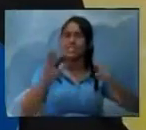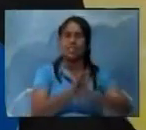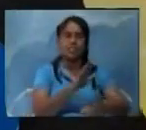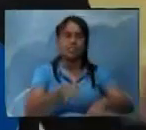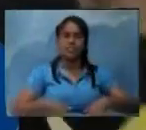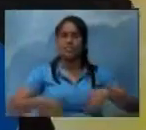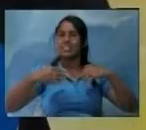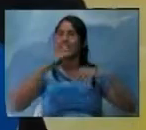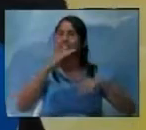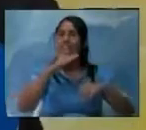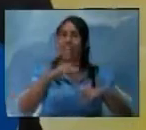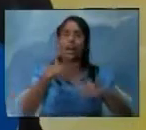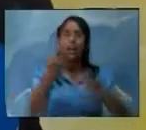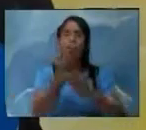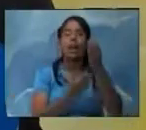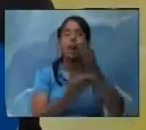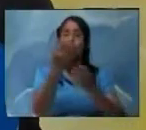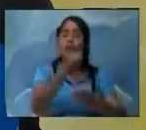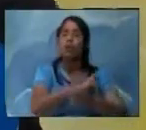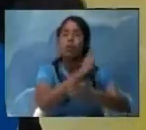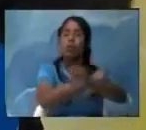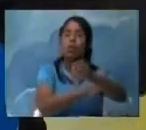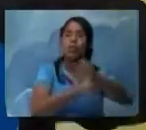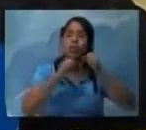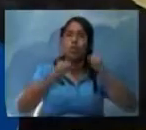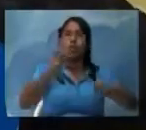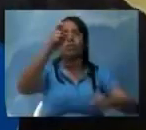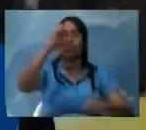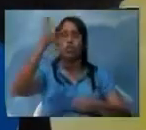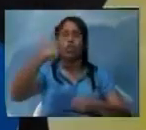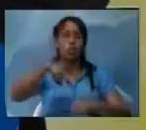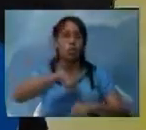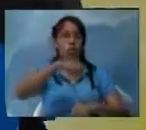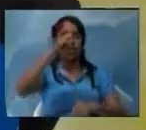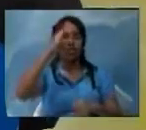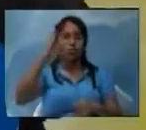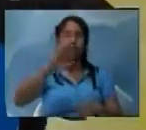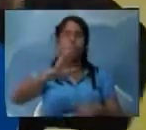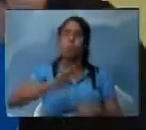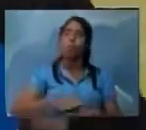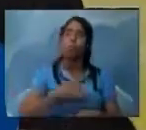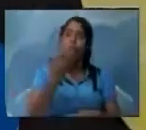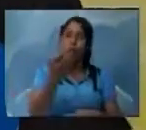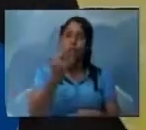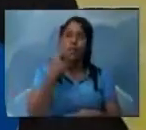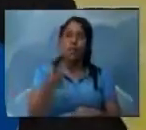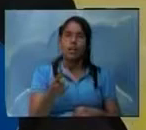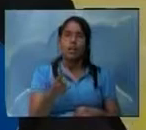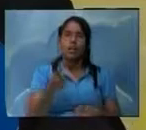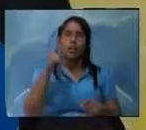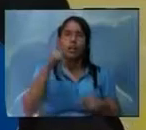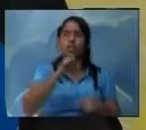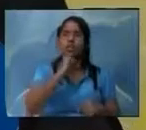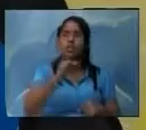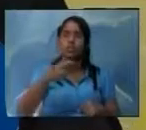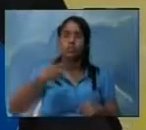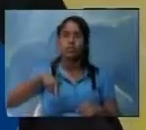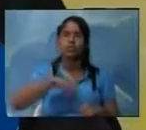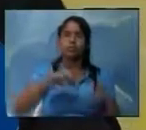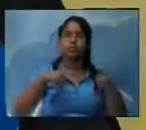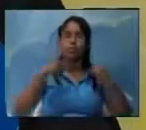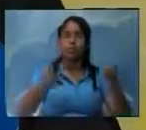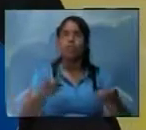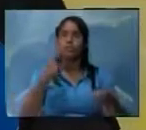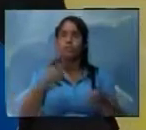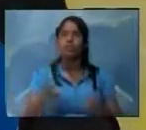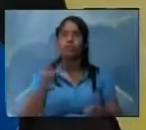de rencor? Que la mano poderosa de Dios, nuestro Dios, puede, dijeron ellos. Y eso es lo que nosotros debemos